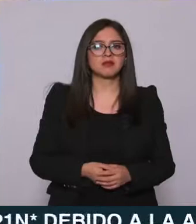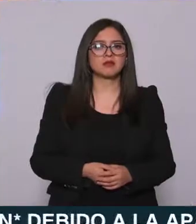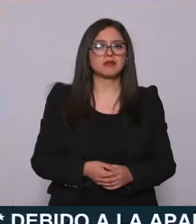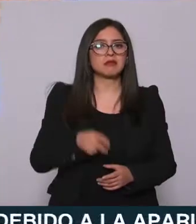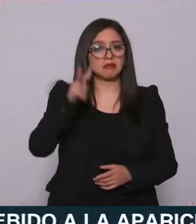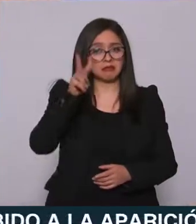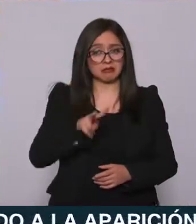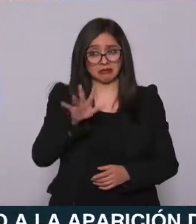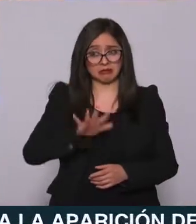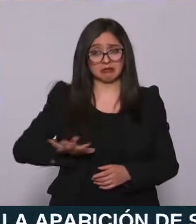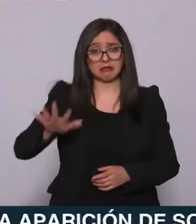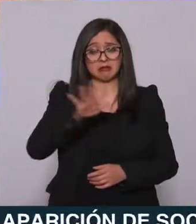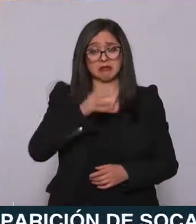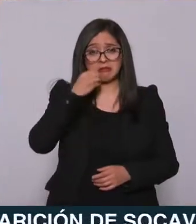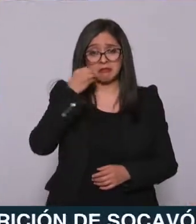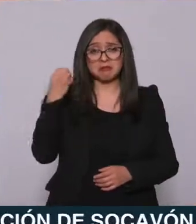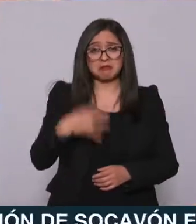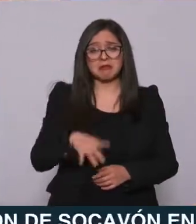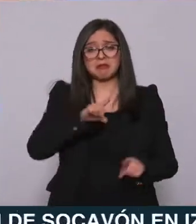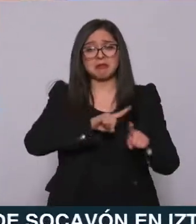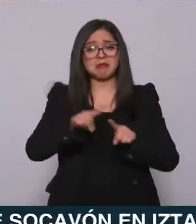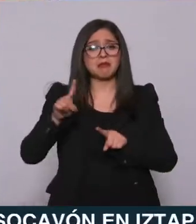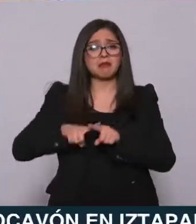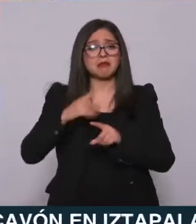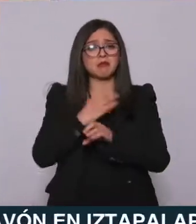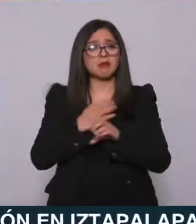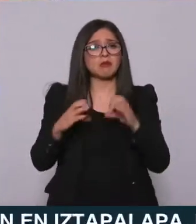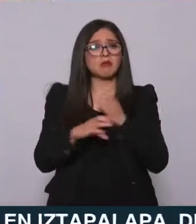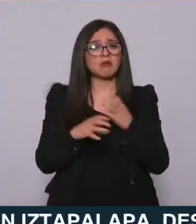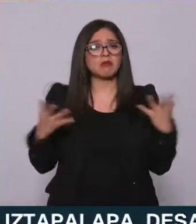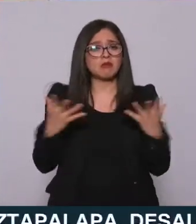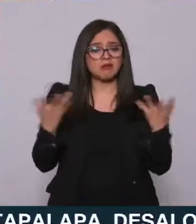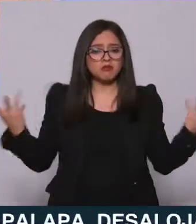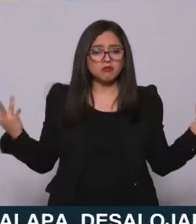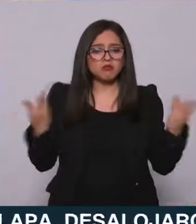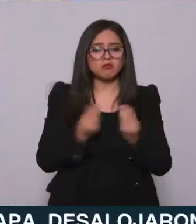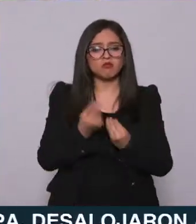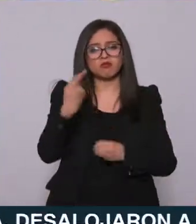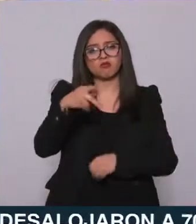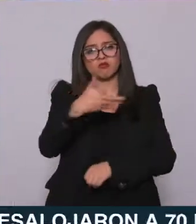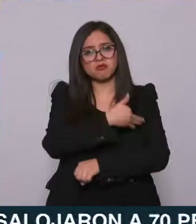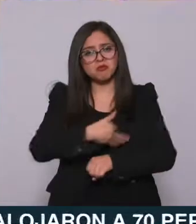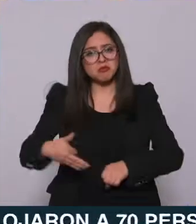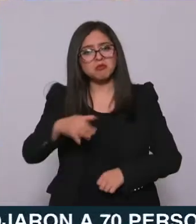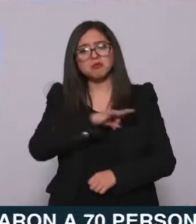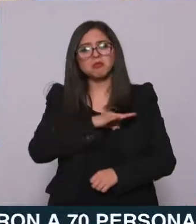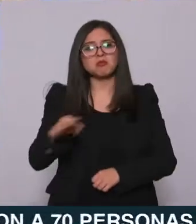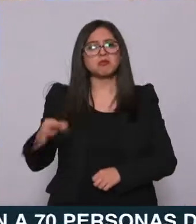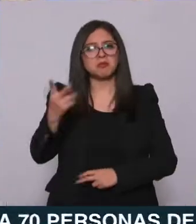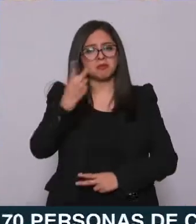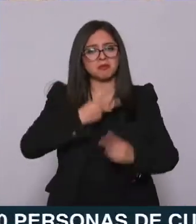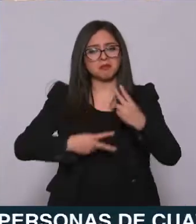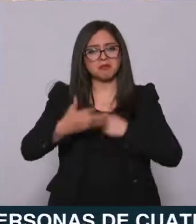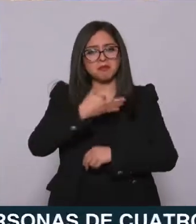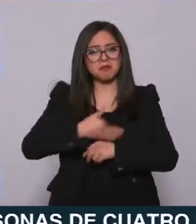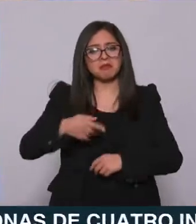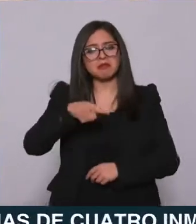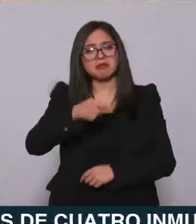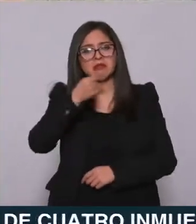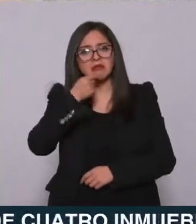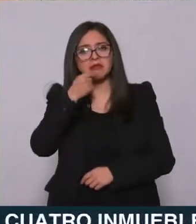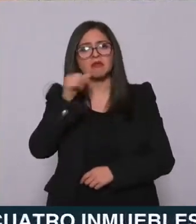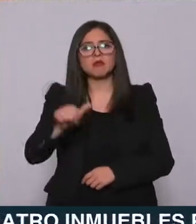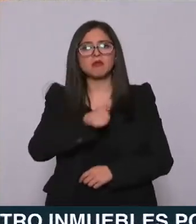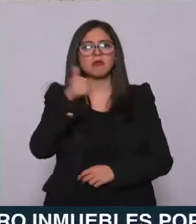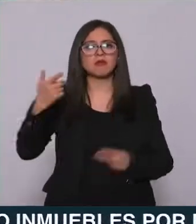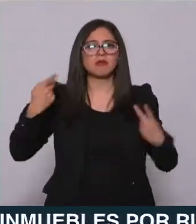hay muchas cosas que hacer y pues, o sea, el ambiente es muy familiar, realmente puedes traer a toda la familia, los niños, los más grandes.